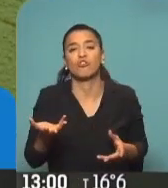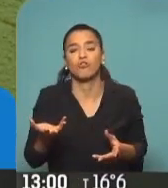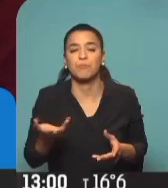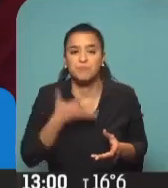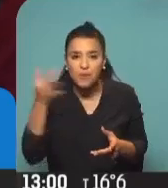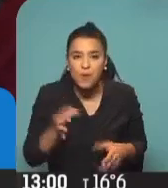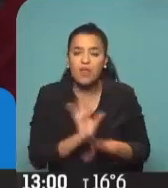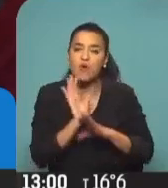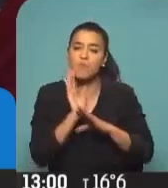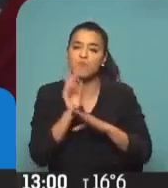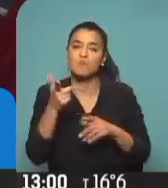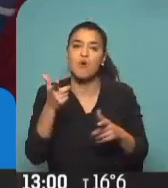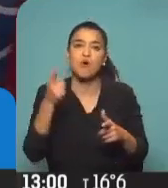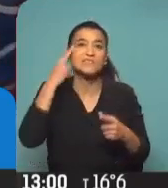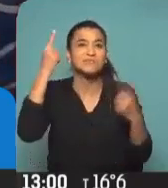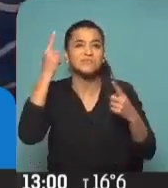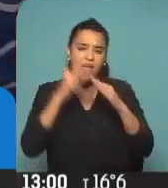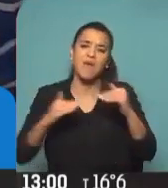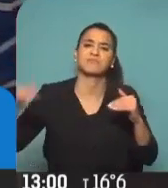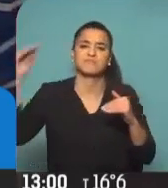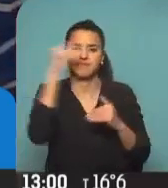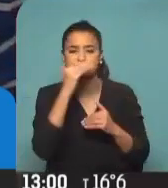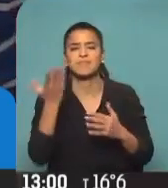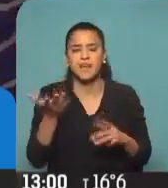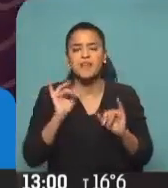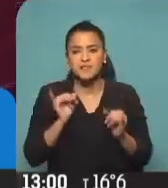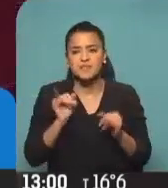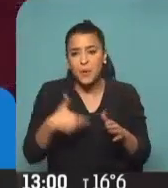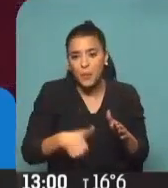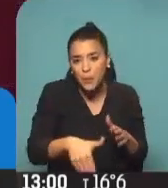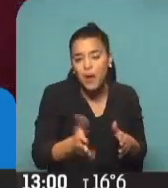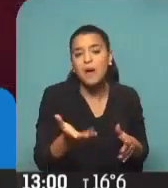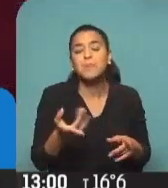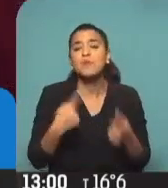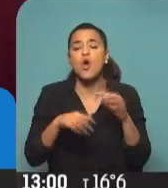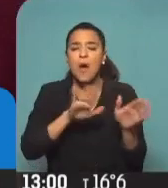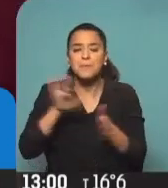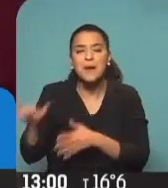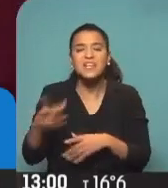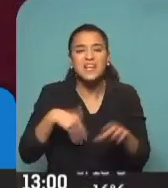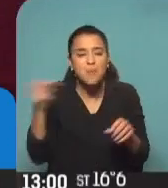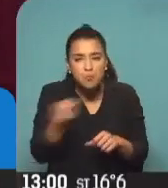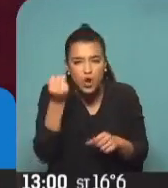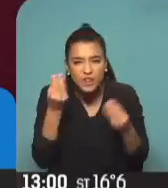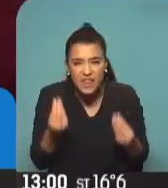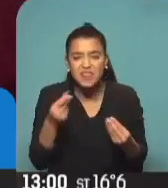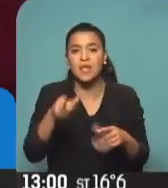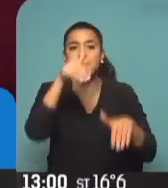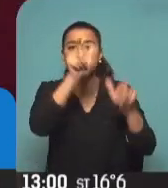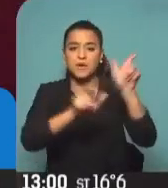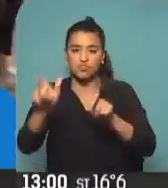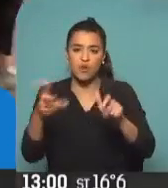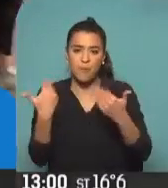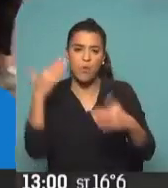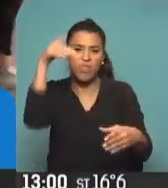que esté muy por encima de las expectativas que tenemos, muy por encima de lo que viene sucediendo, pero más allá de eso, lo importante es que la gente se pueda